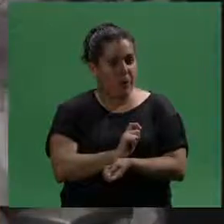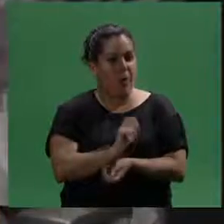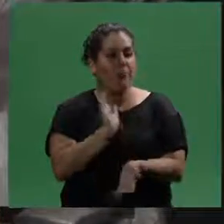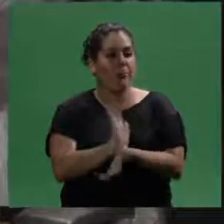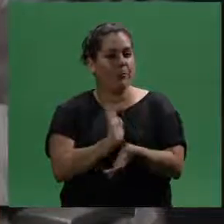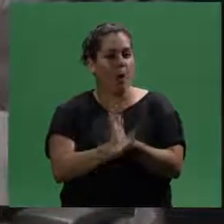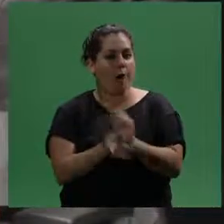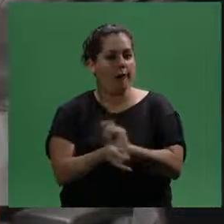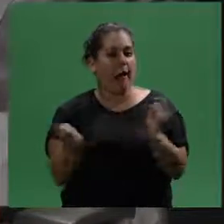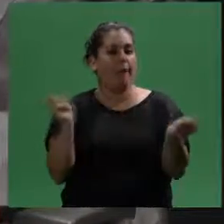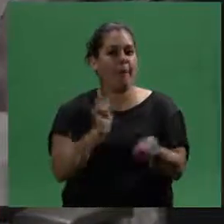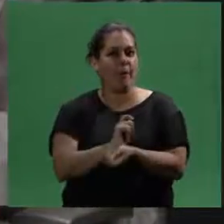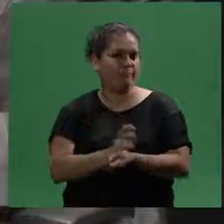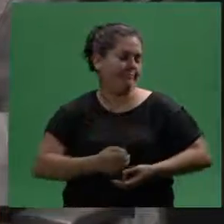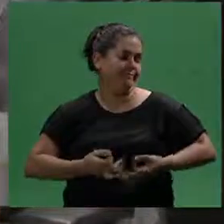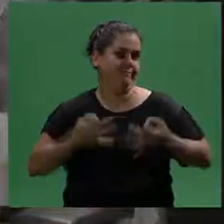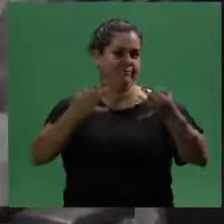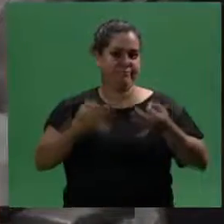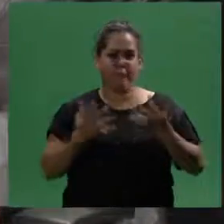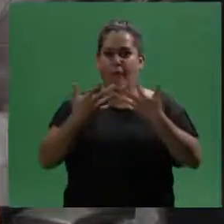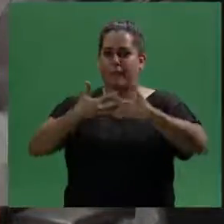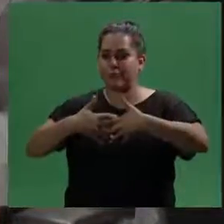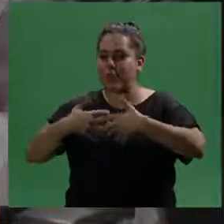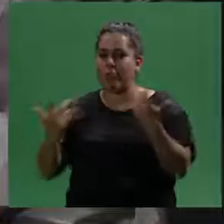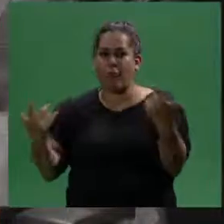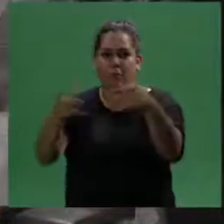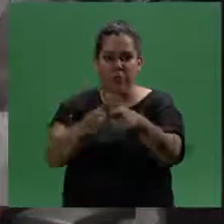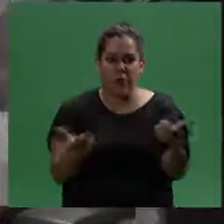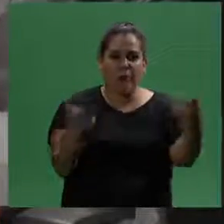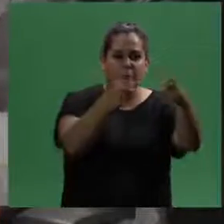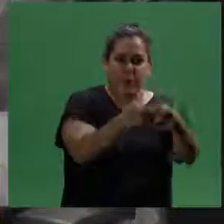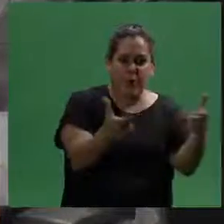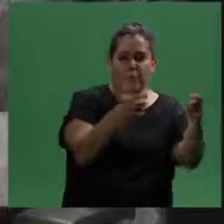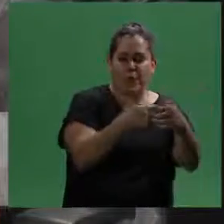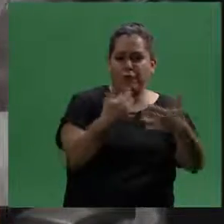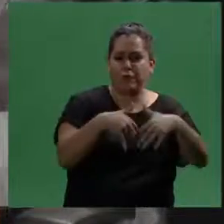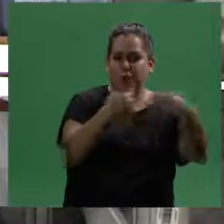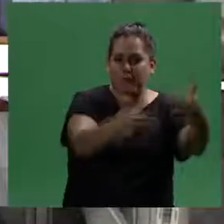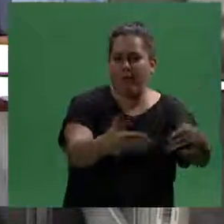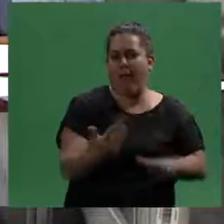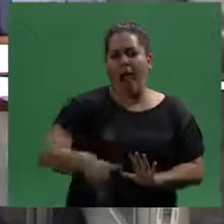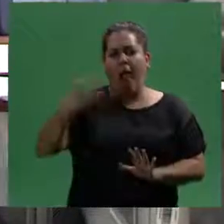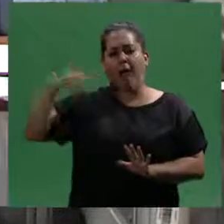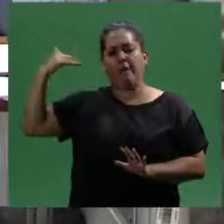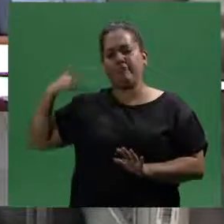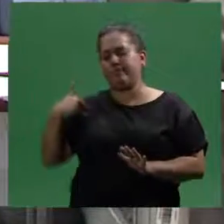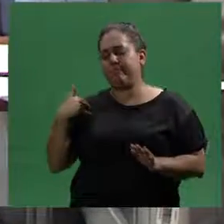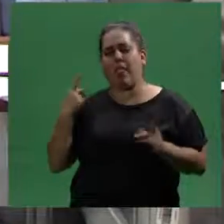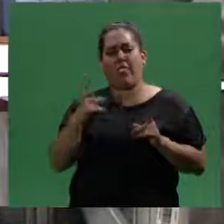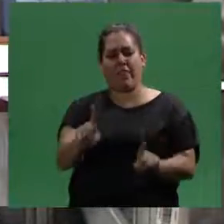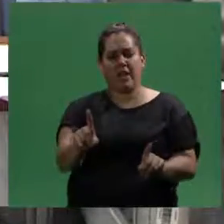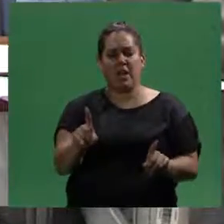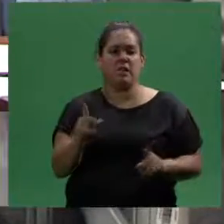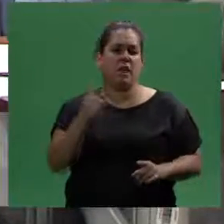Este cambio también hizo un cambio sustancial en el funcionamiento de las comisiones. Las comisiones años atrás eran